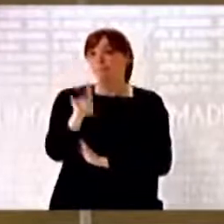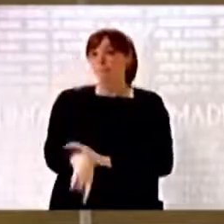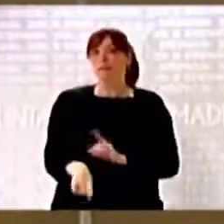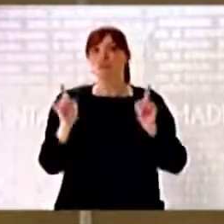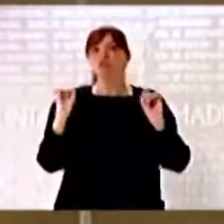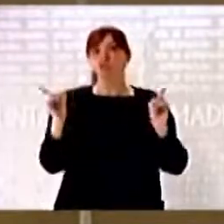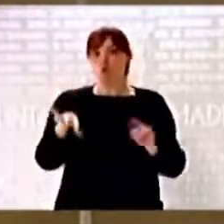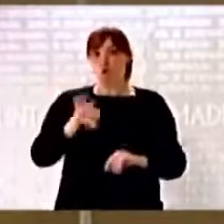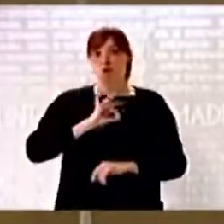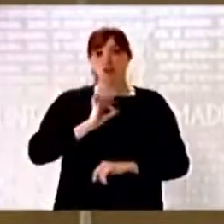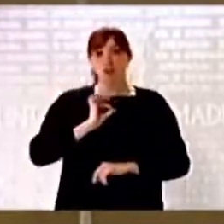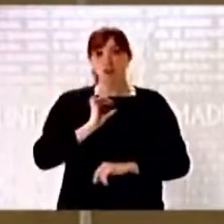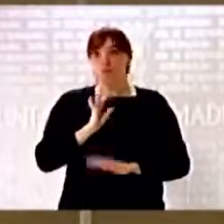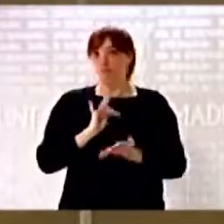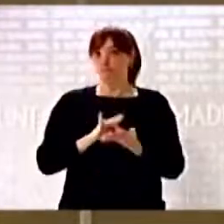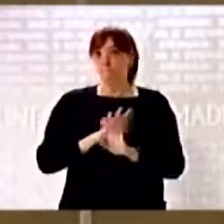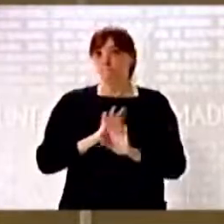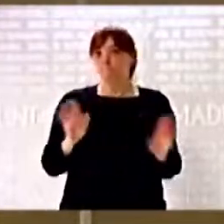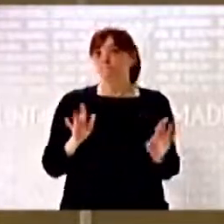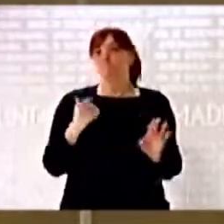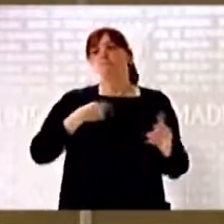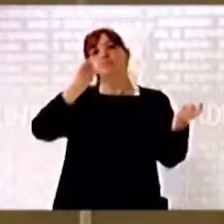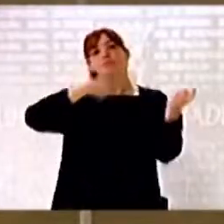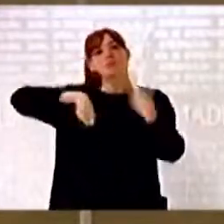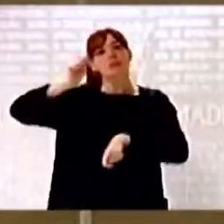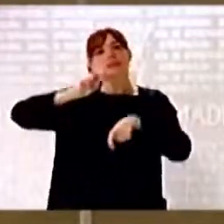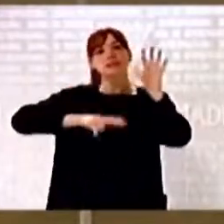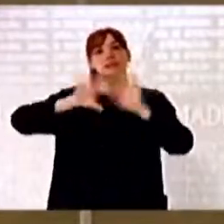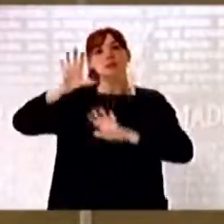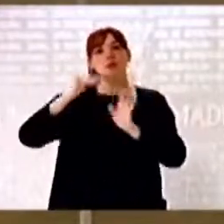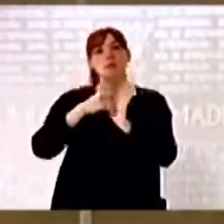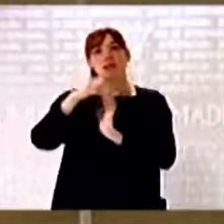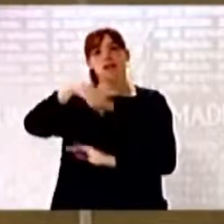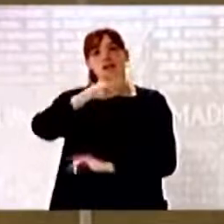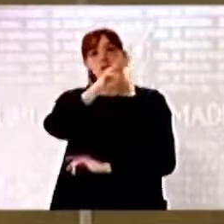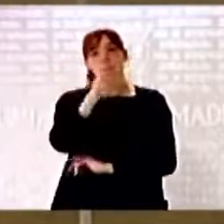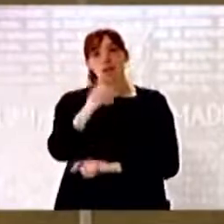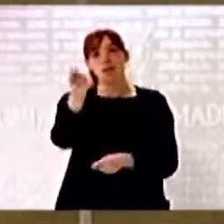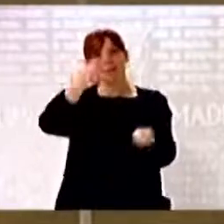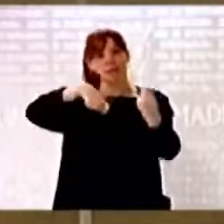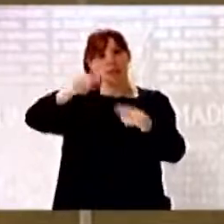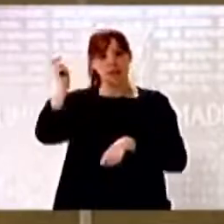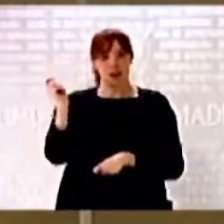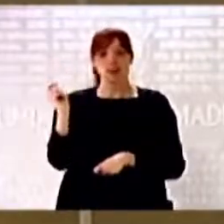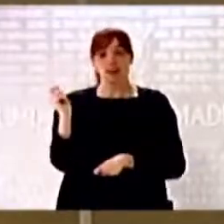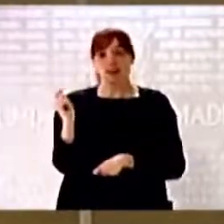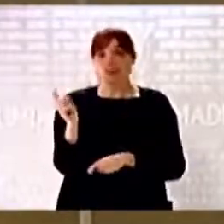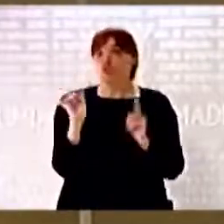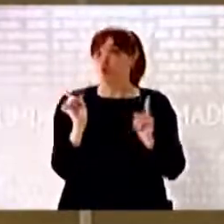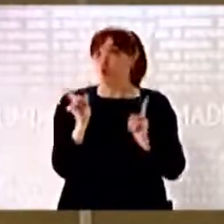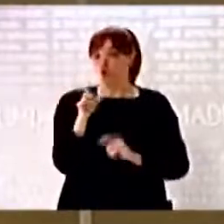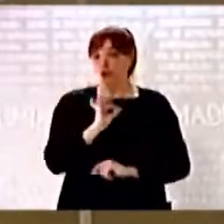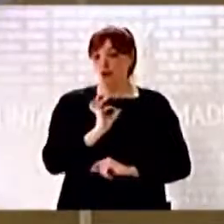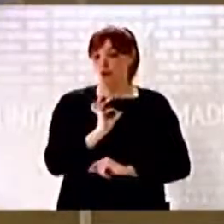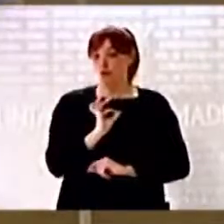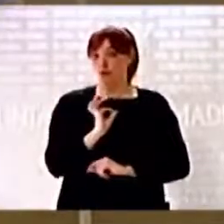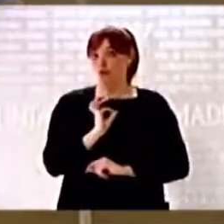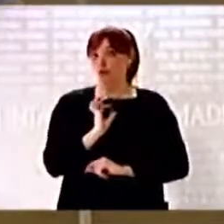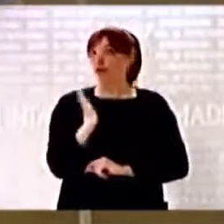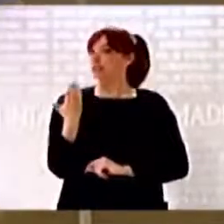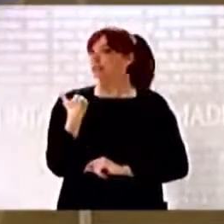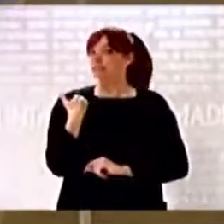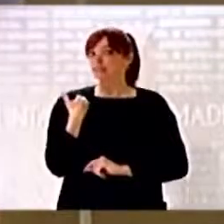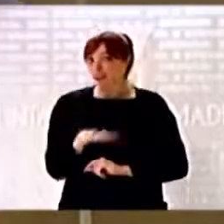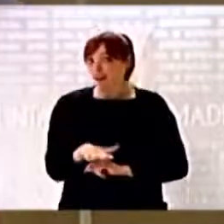mes de enero, que se han vendido, como digo, 75.000 metros cuadrados en lo que va de enero, ya se ha